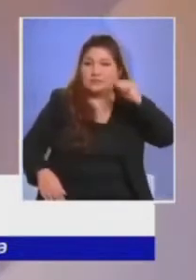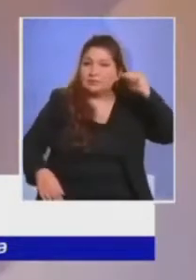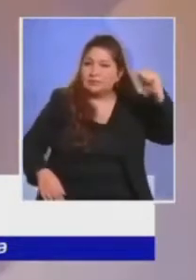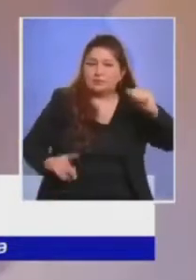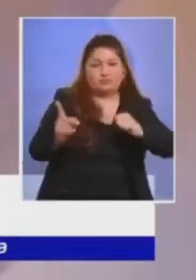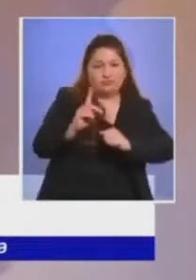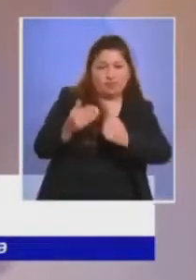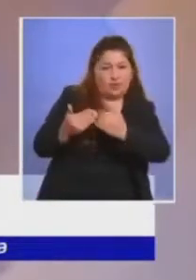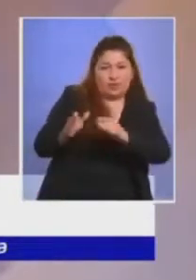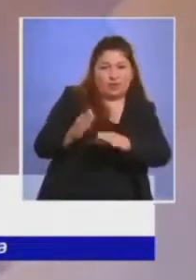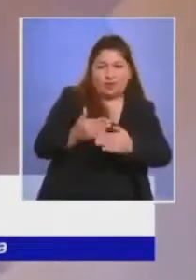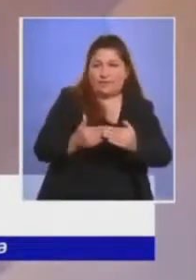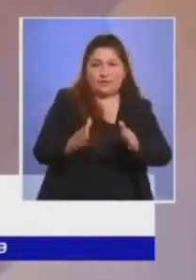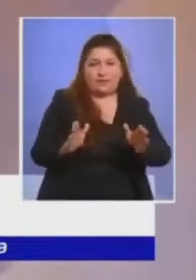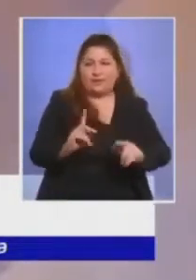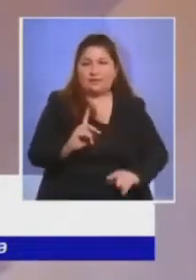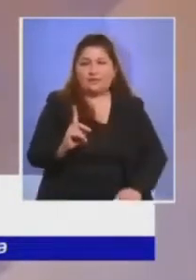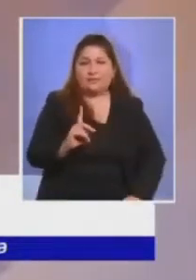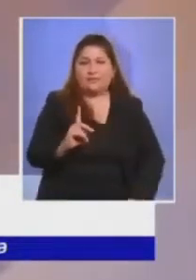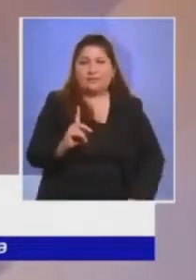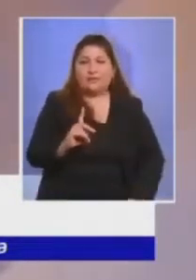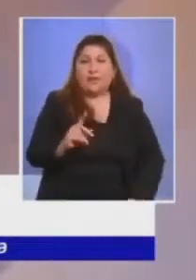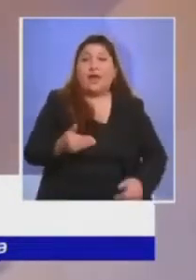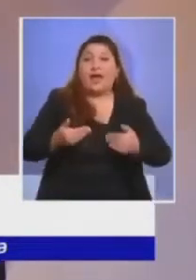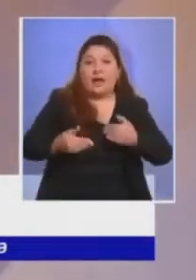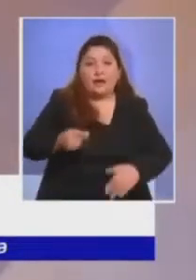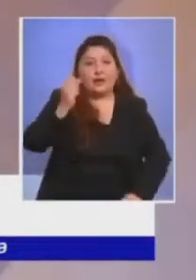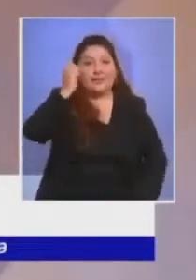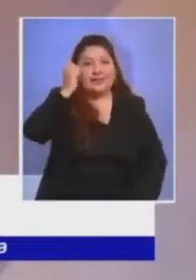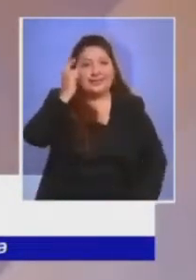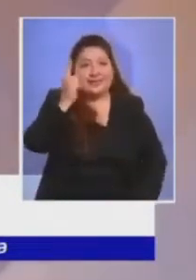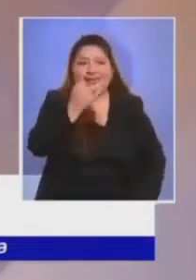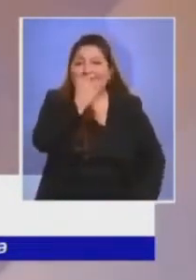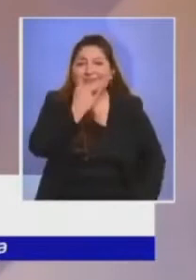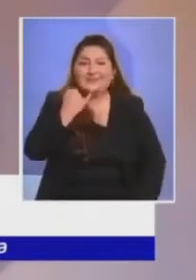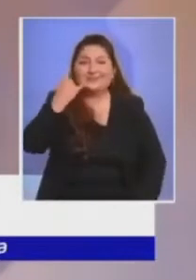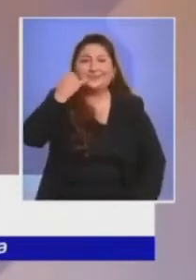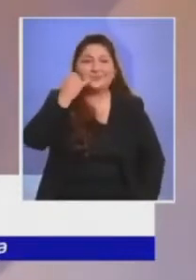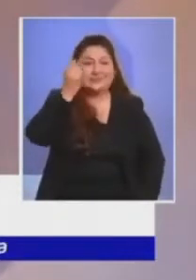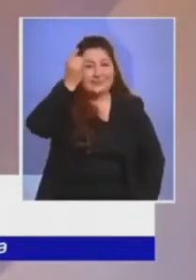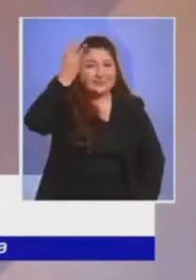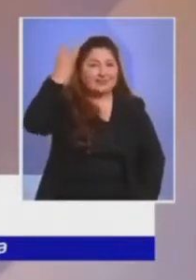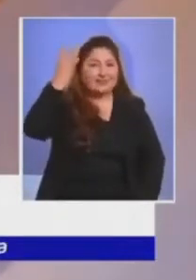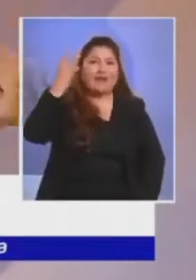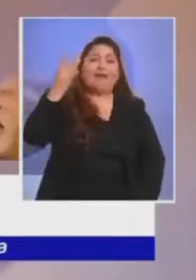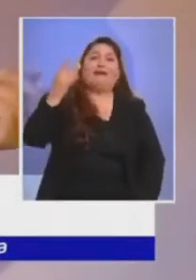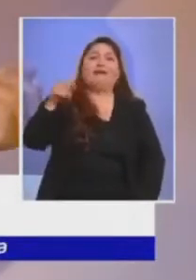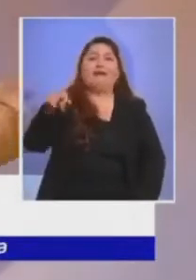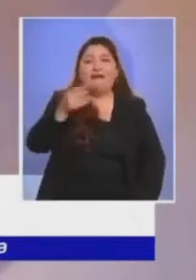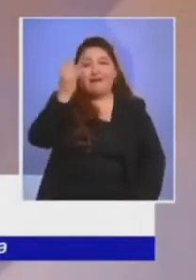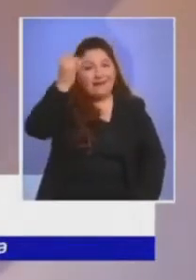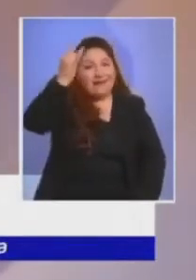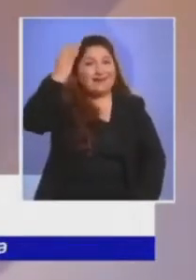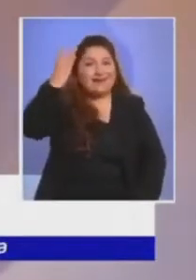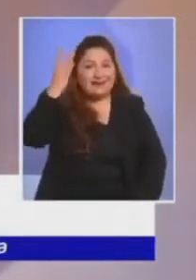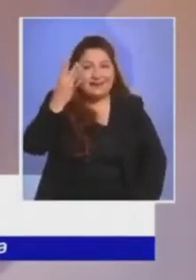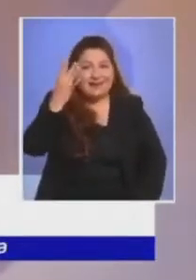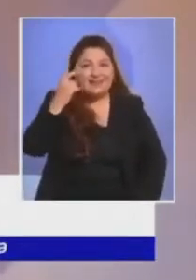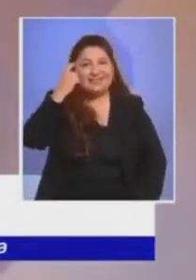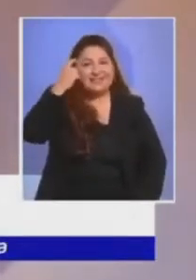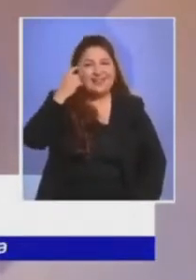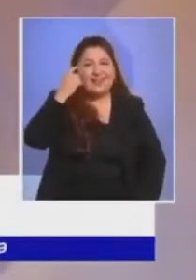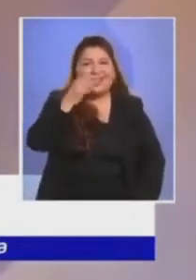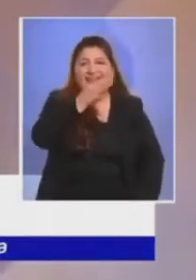interesa. La segunda, ahora entiendo por qué no están Cast y Parisi, como estoy medio lento hoy día. Claro, pues Parisi lucraba con los colegios, Cast cree en el lucro. Claro, para